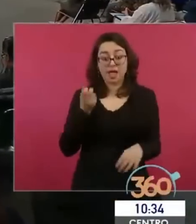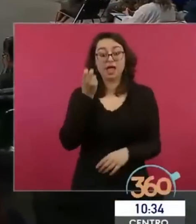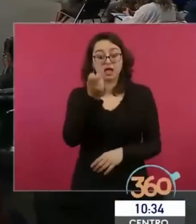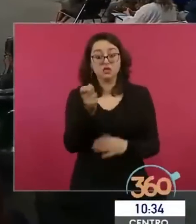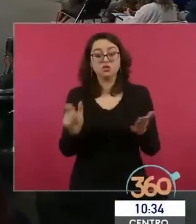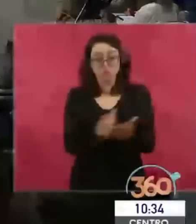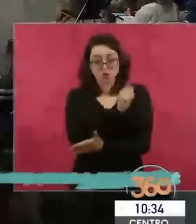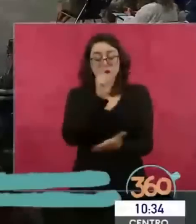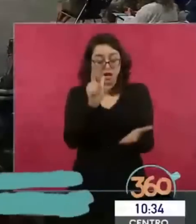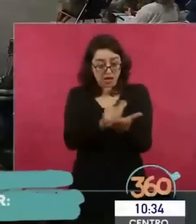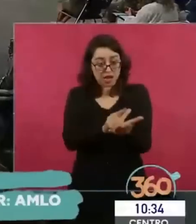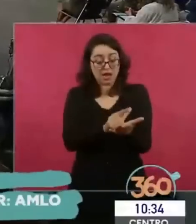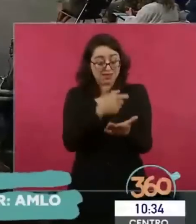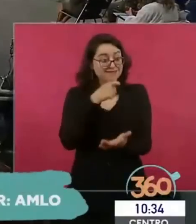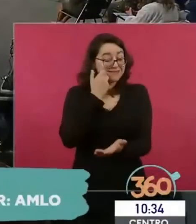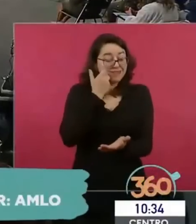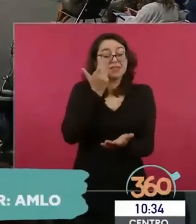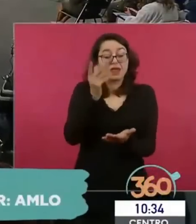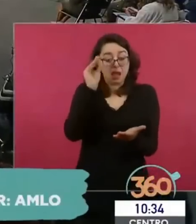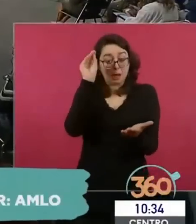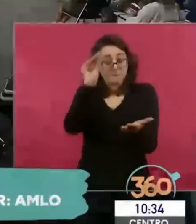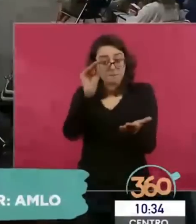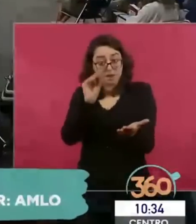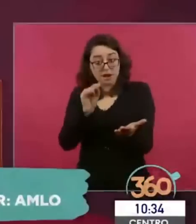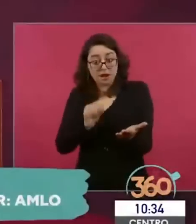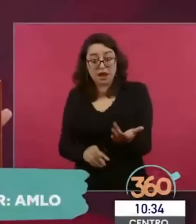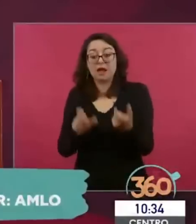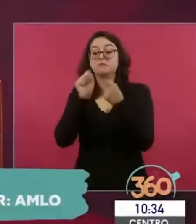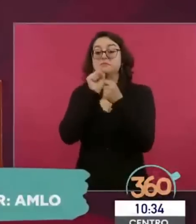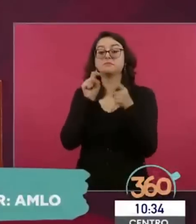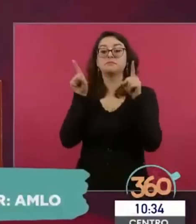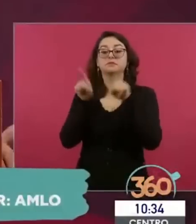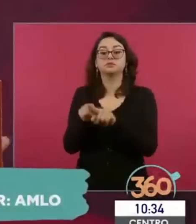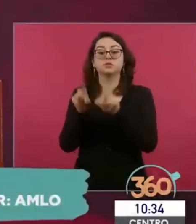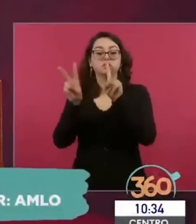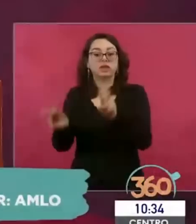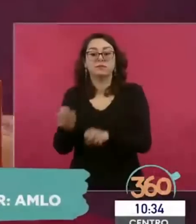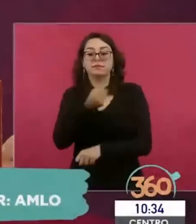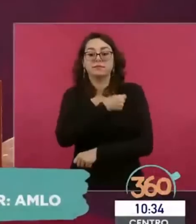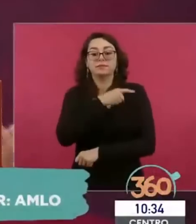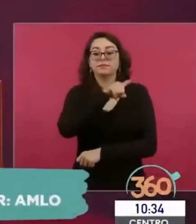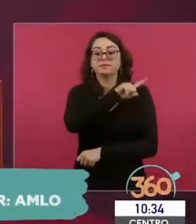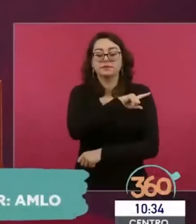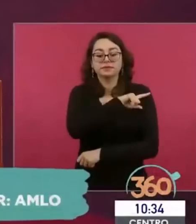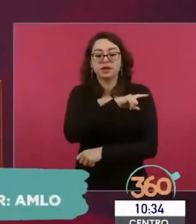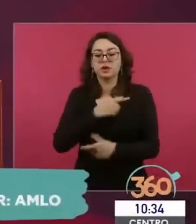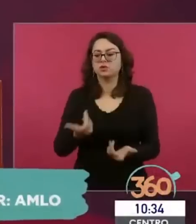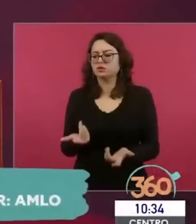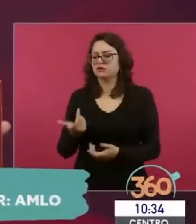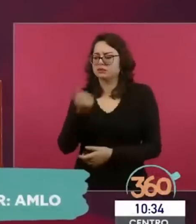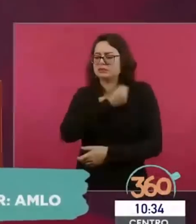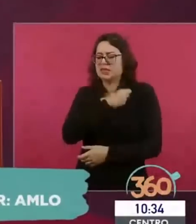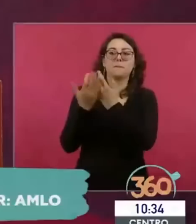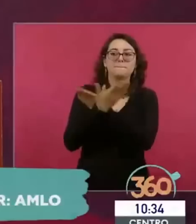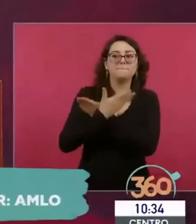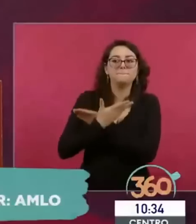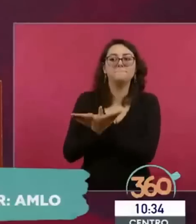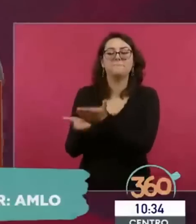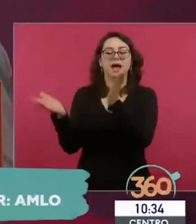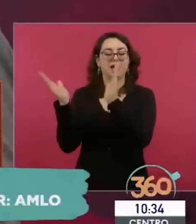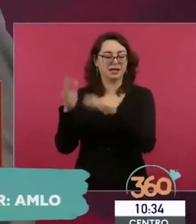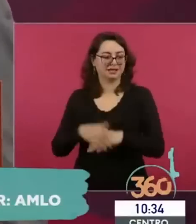la diferencia es que para nosotros ni la educación ni la salud son mercancías son derechos